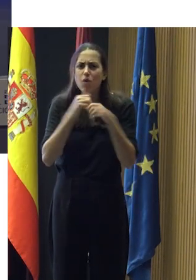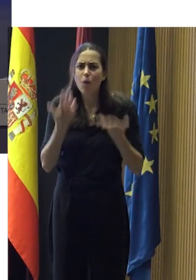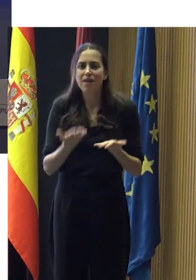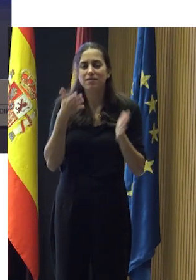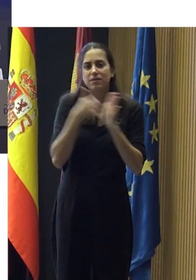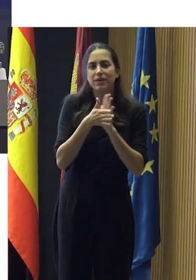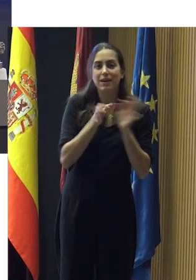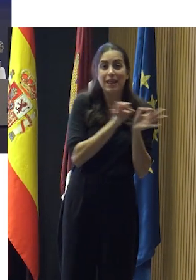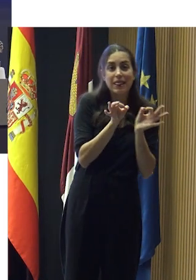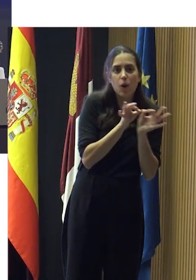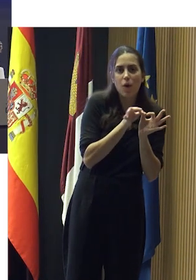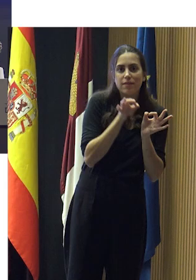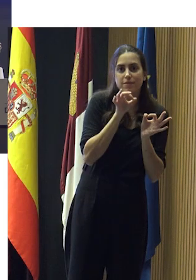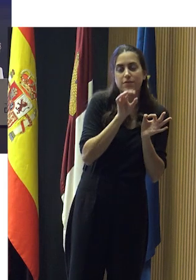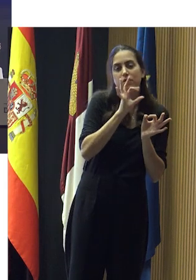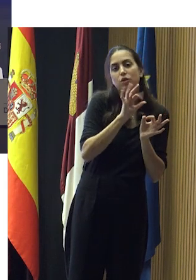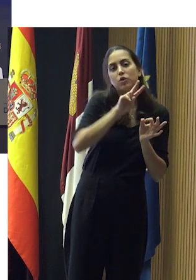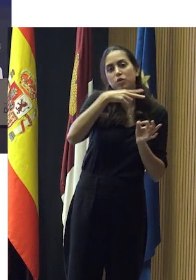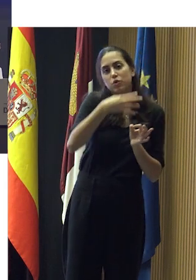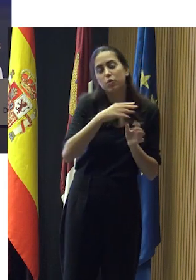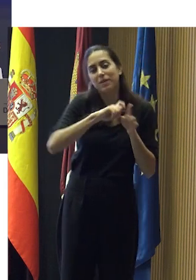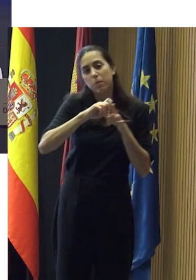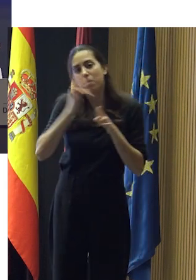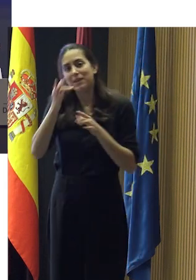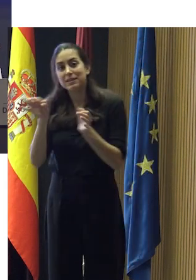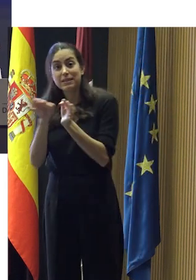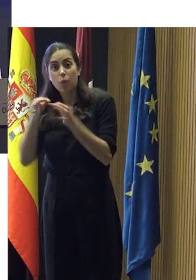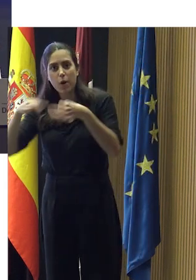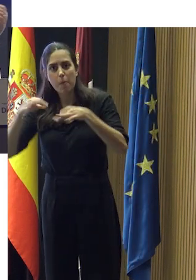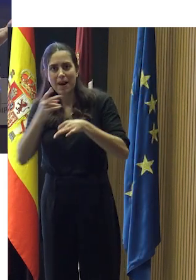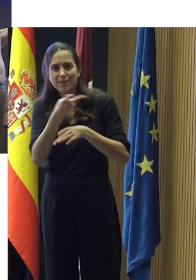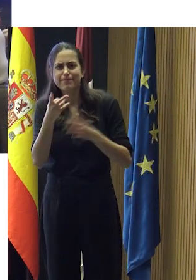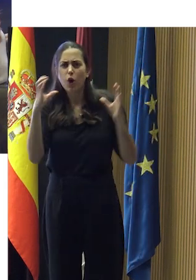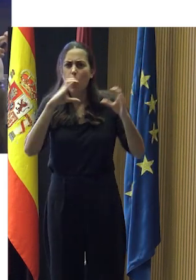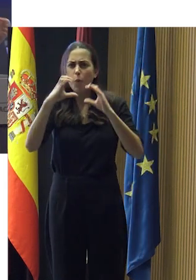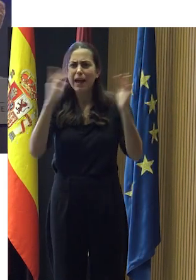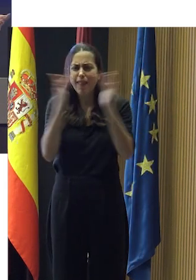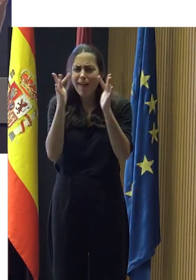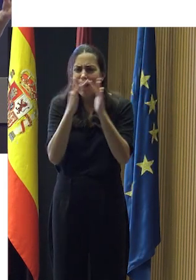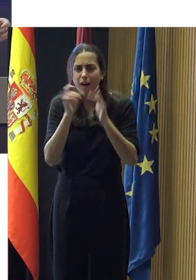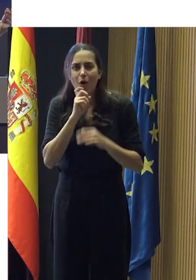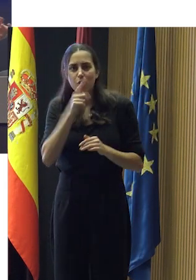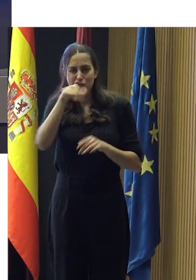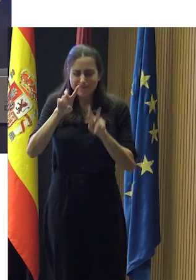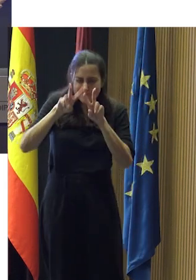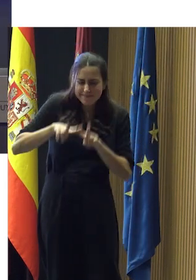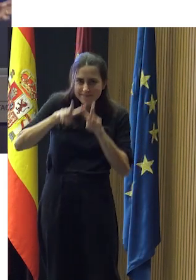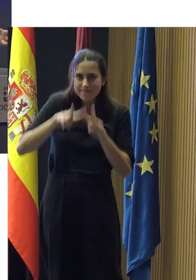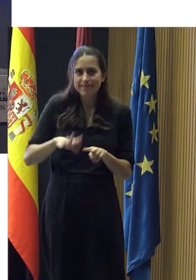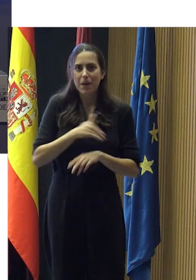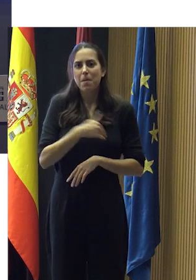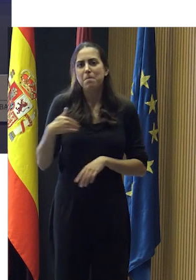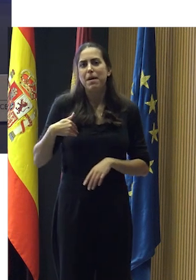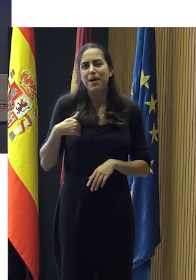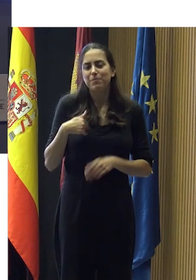las células tumorales de este subtipo con las células normales que hay a su alrededor. En la mama, ¿de qué está compuesto el microambiente tumoral?